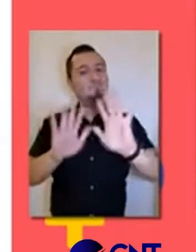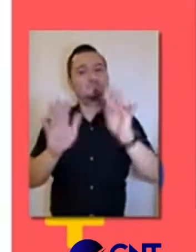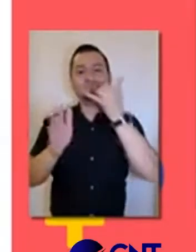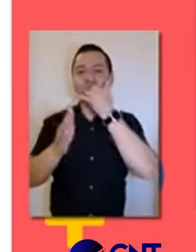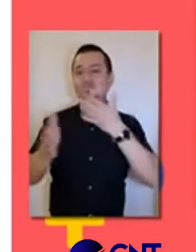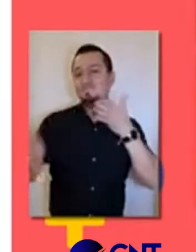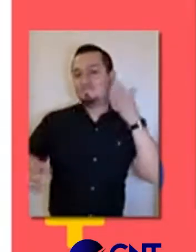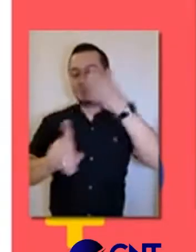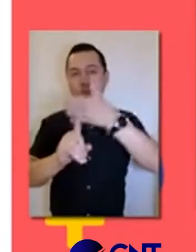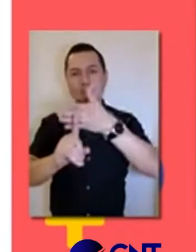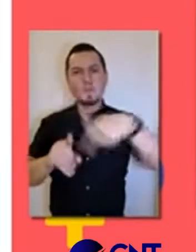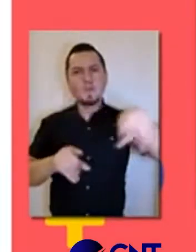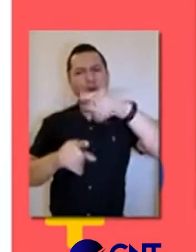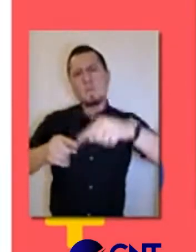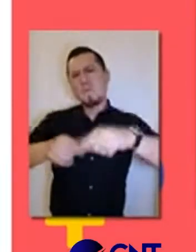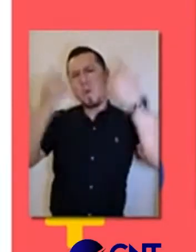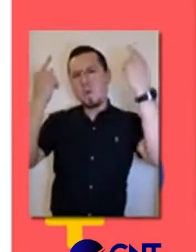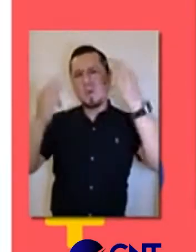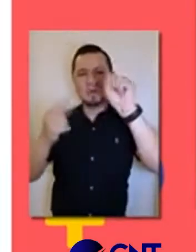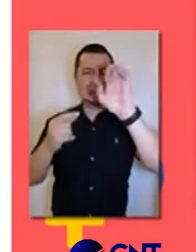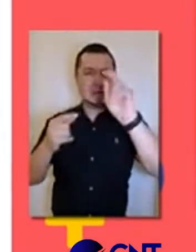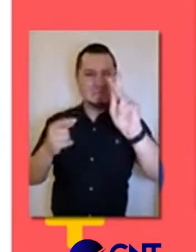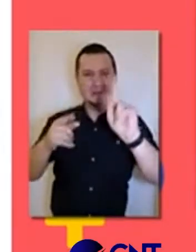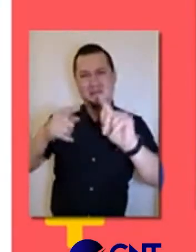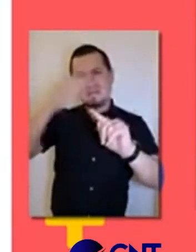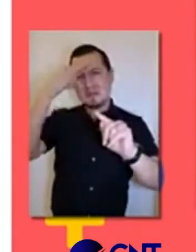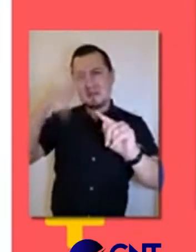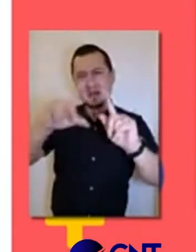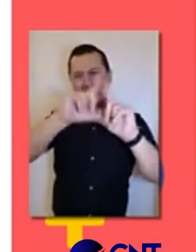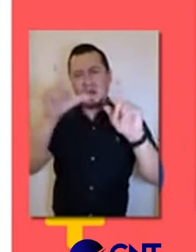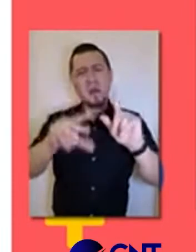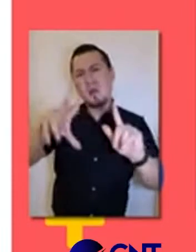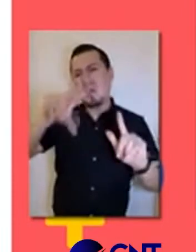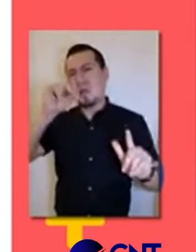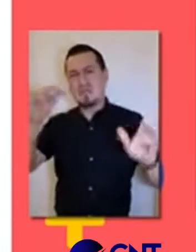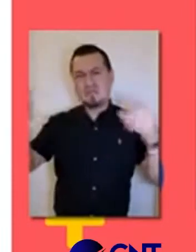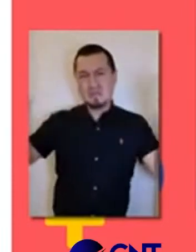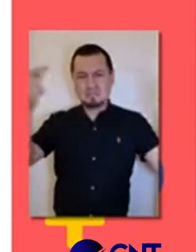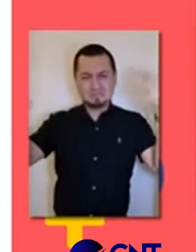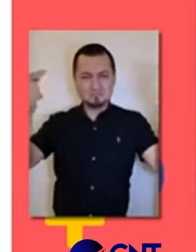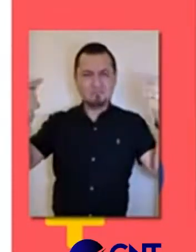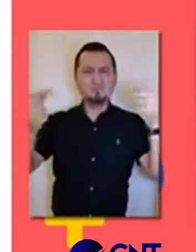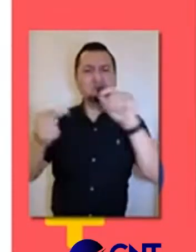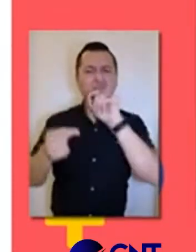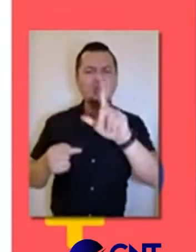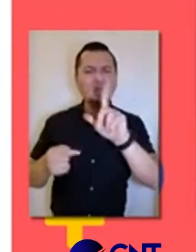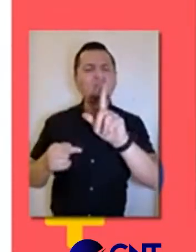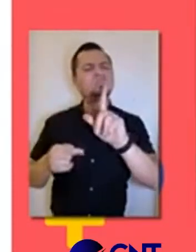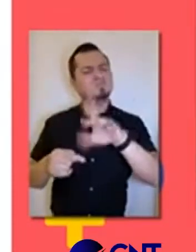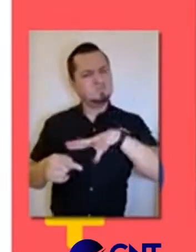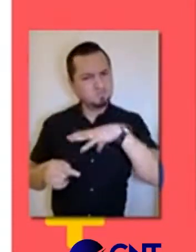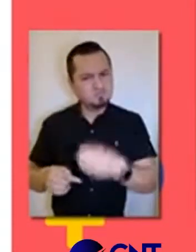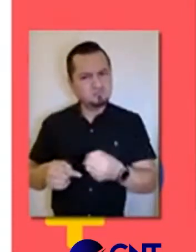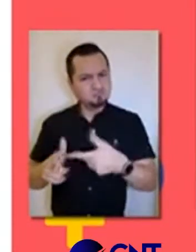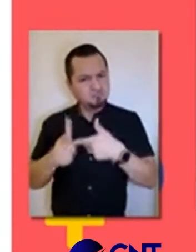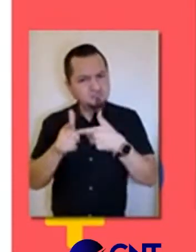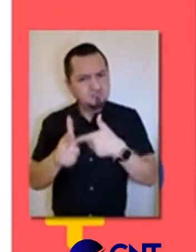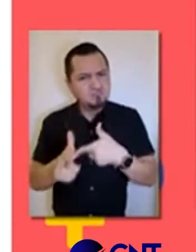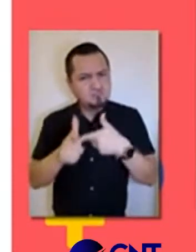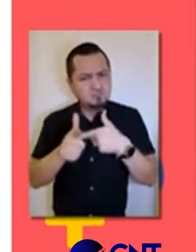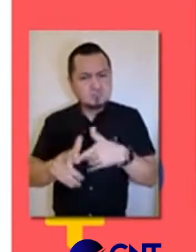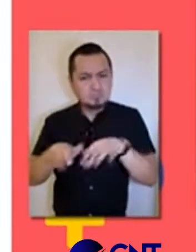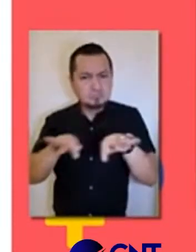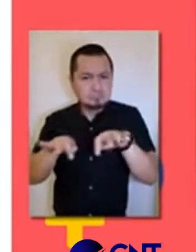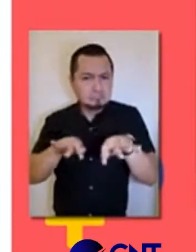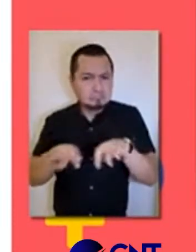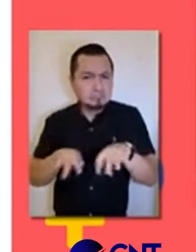un tema de debate con la Secretaría de Educación Federal, pero finalmente la propuesta que hizo Jalisco prosperó. Ese fue el modelo